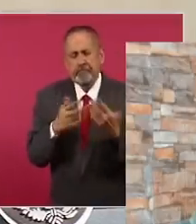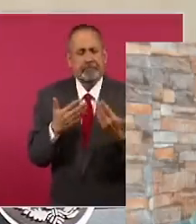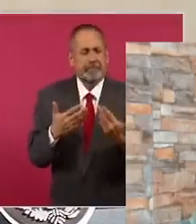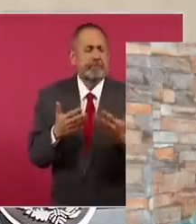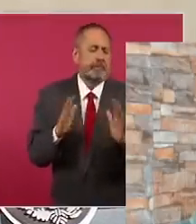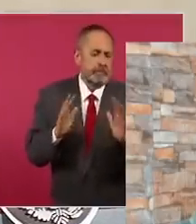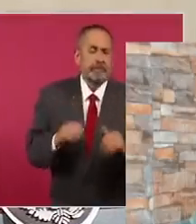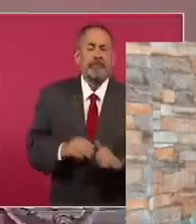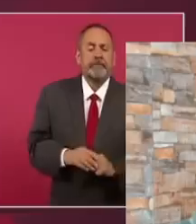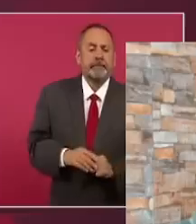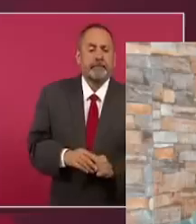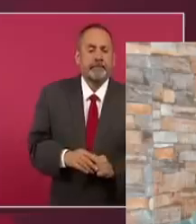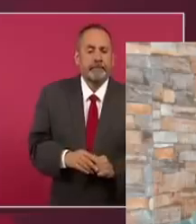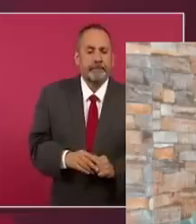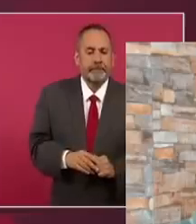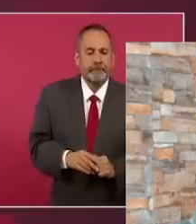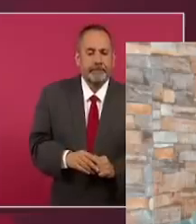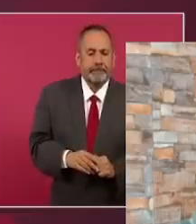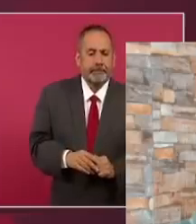pues